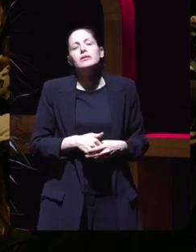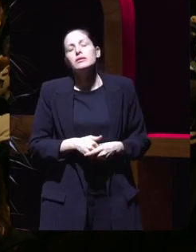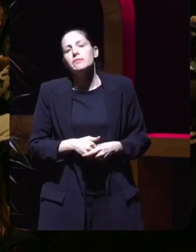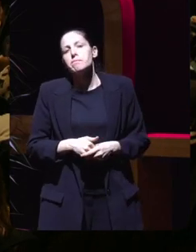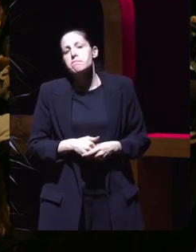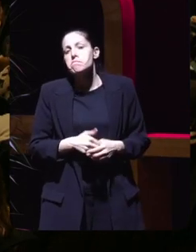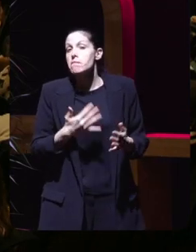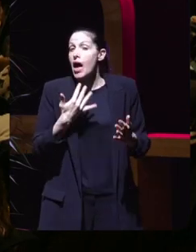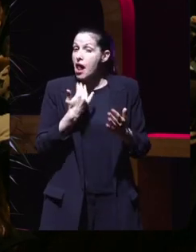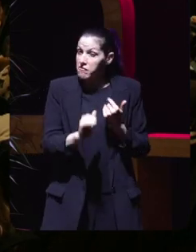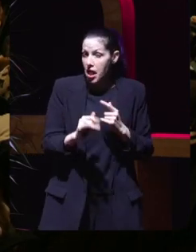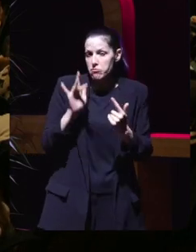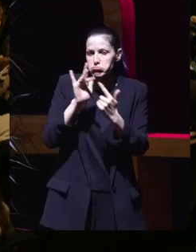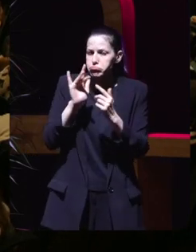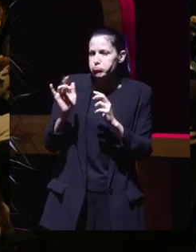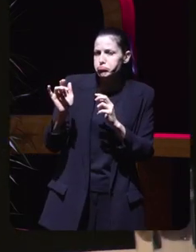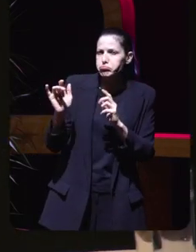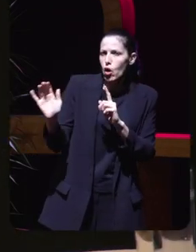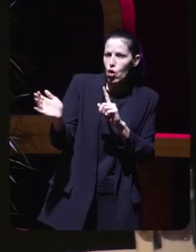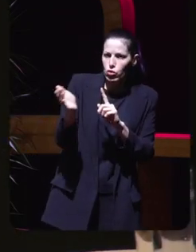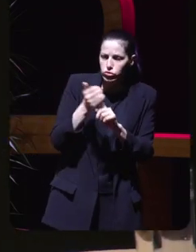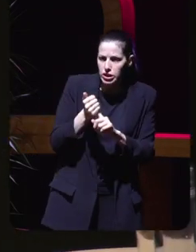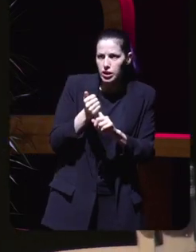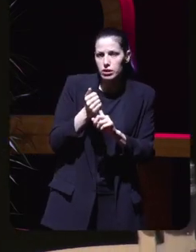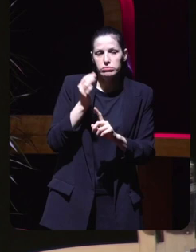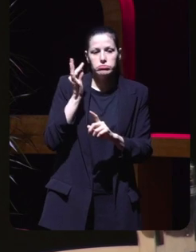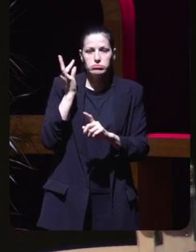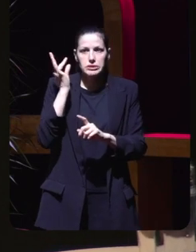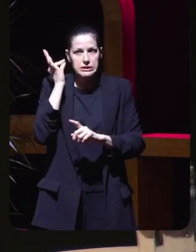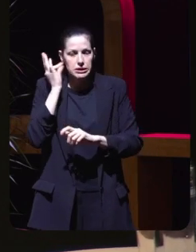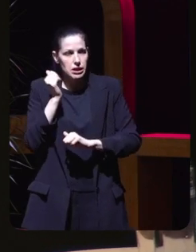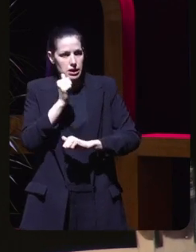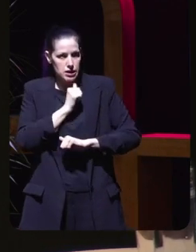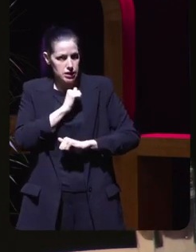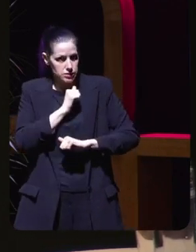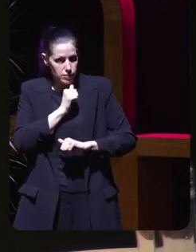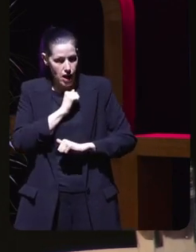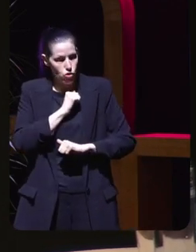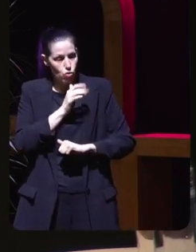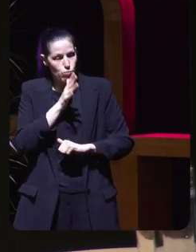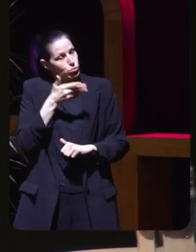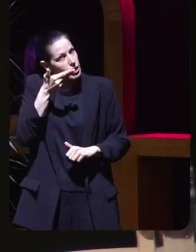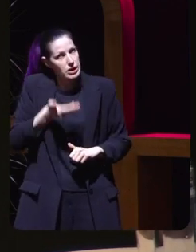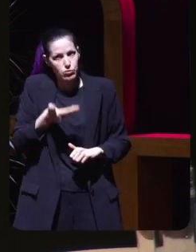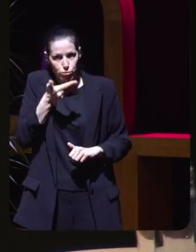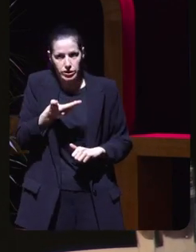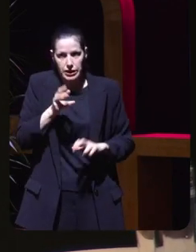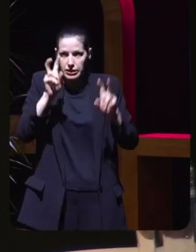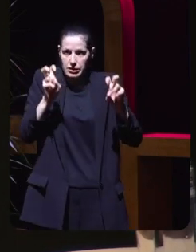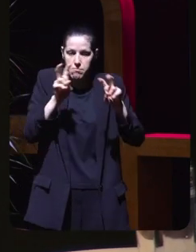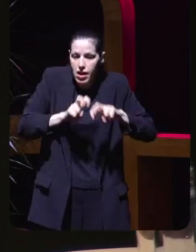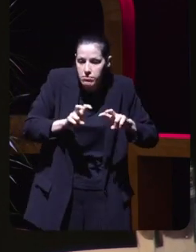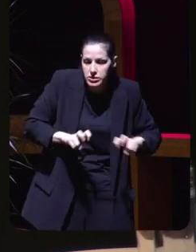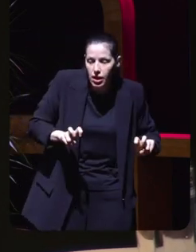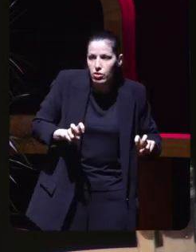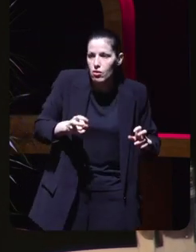cantó este compañero conseguí ese contacto que la elevaba tanto tiempo esperando que era bastante importante no para para esto que estaba la investigando en vez de pasar yo